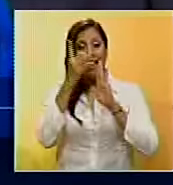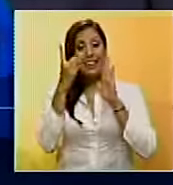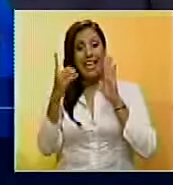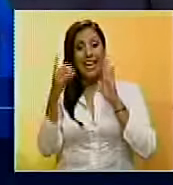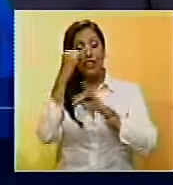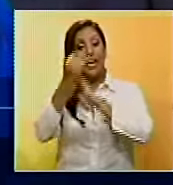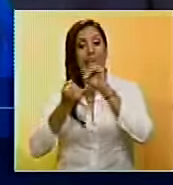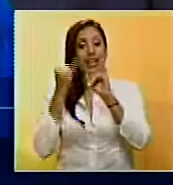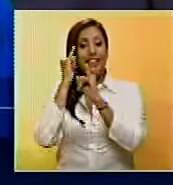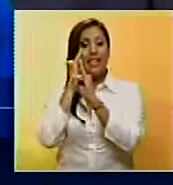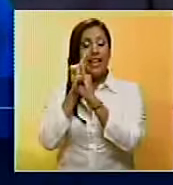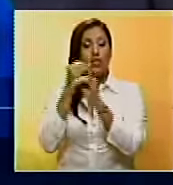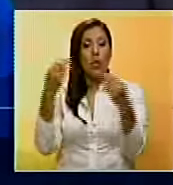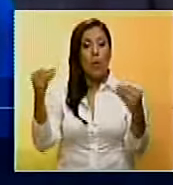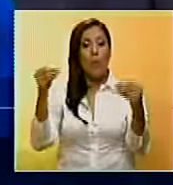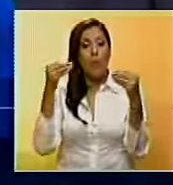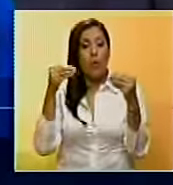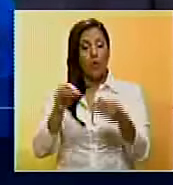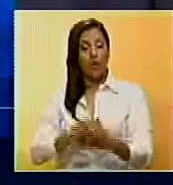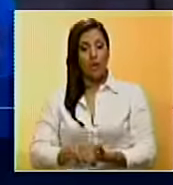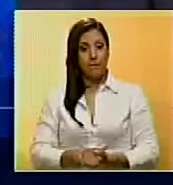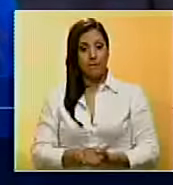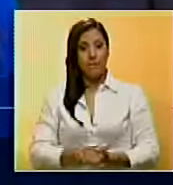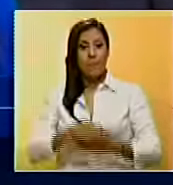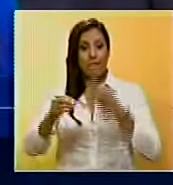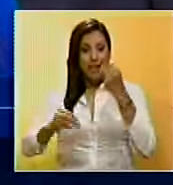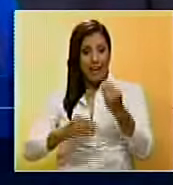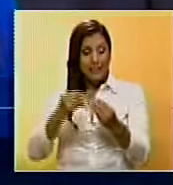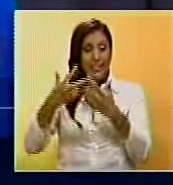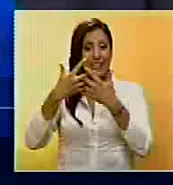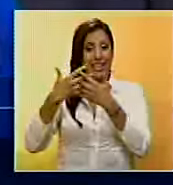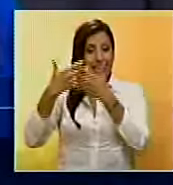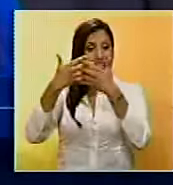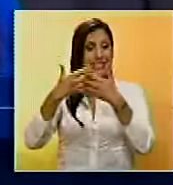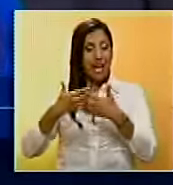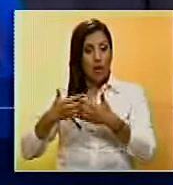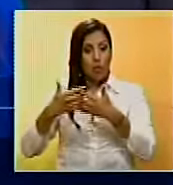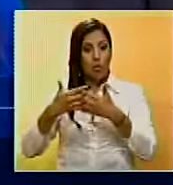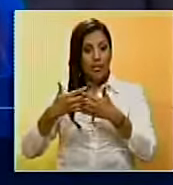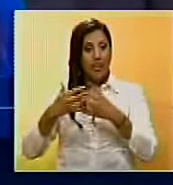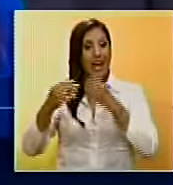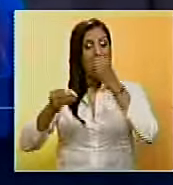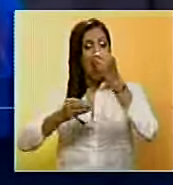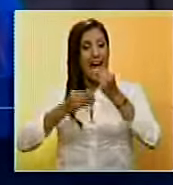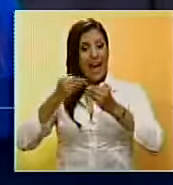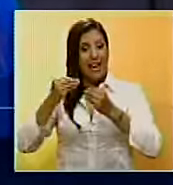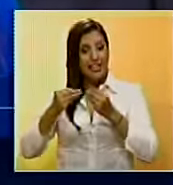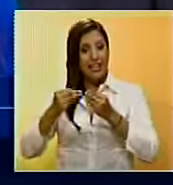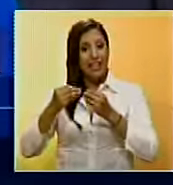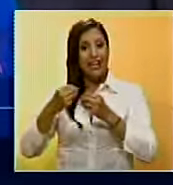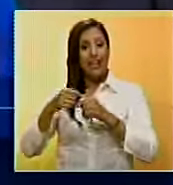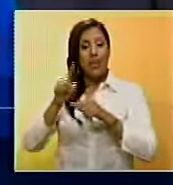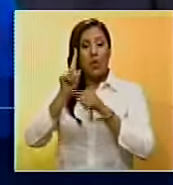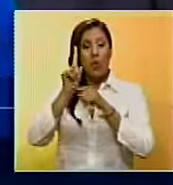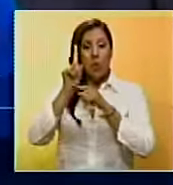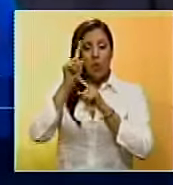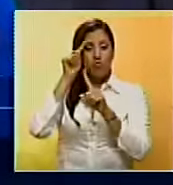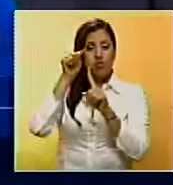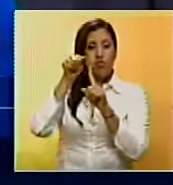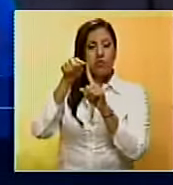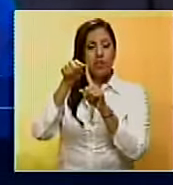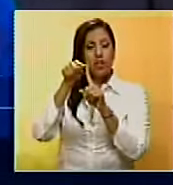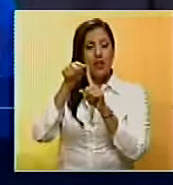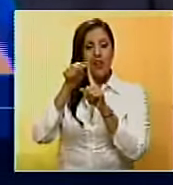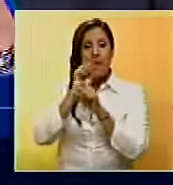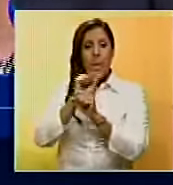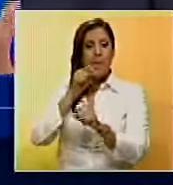derecho internacional público. Las acciones estadounidenses dirigidas al unilateralismo,